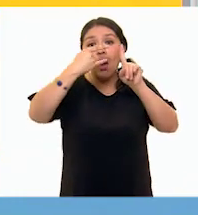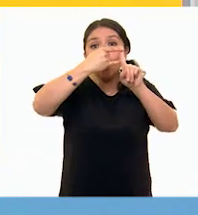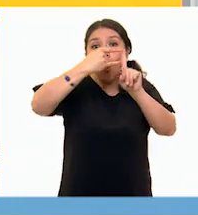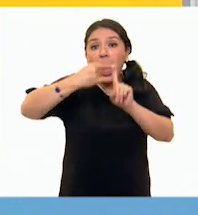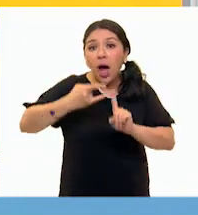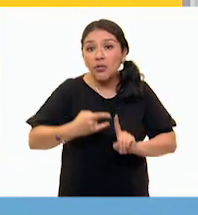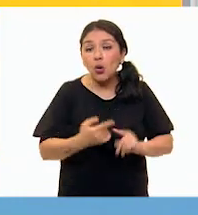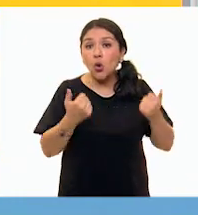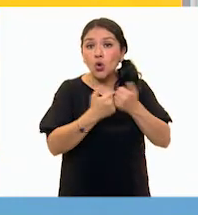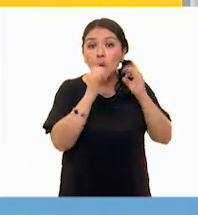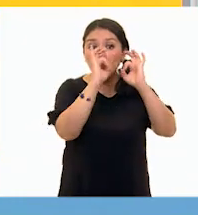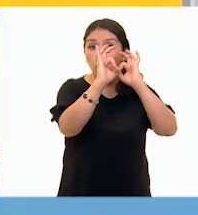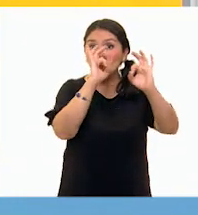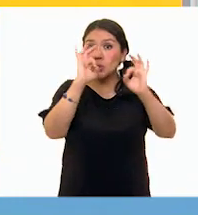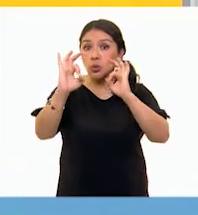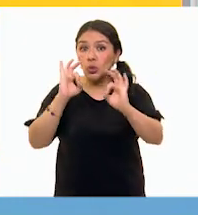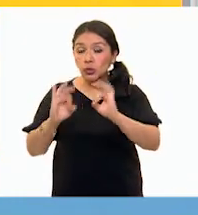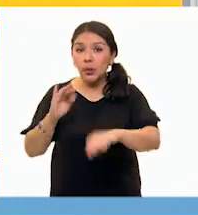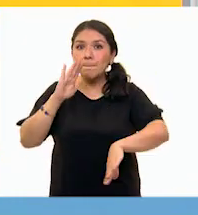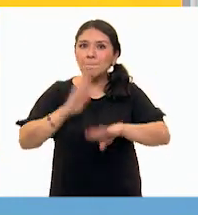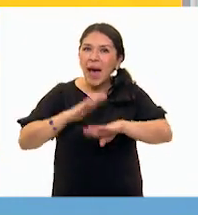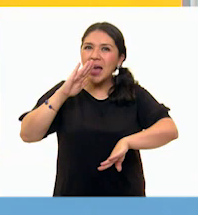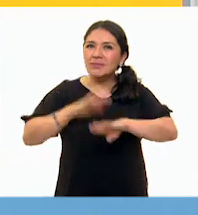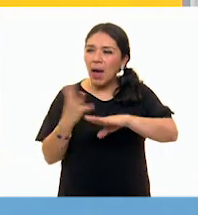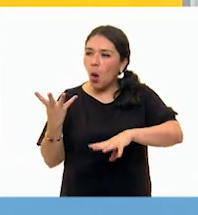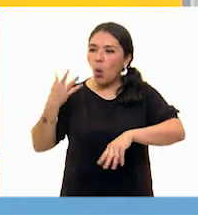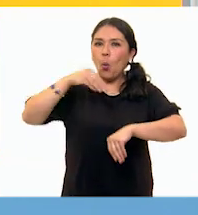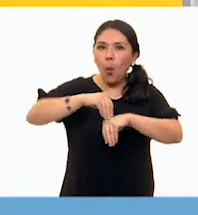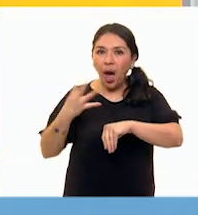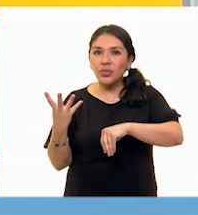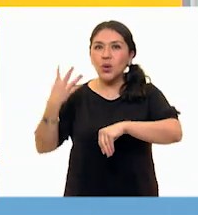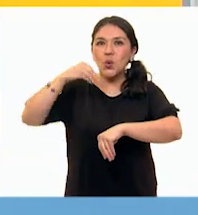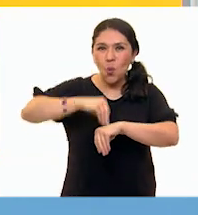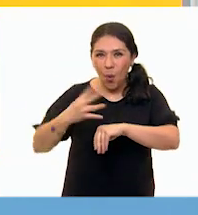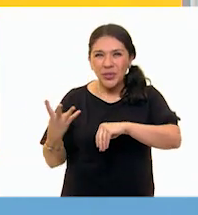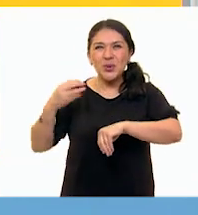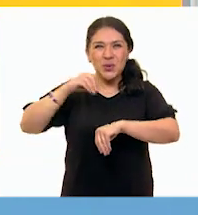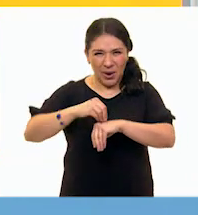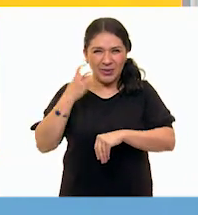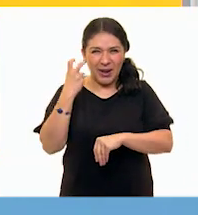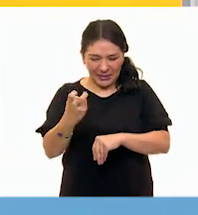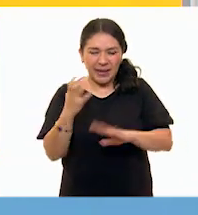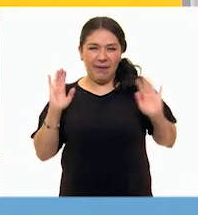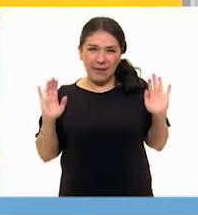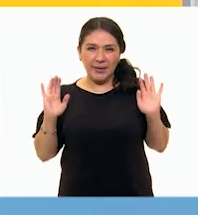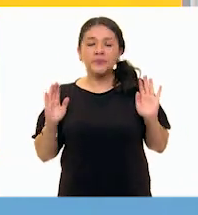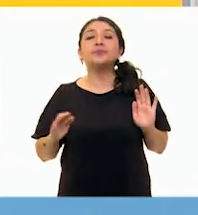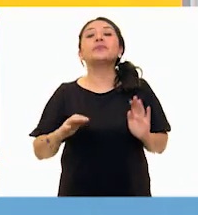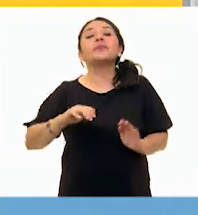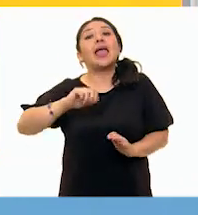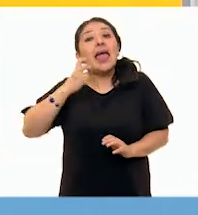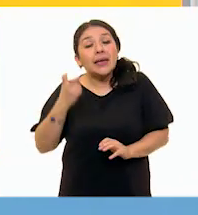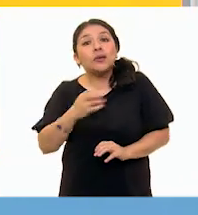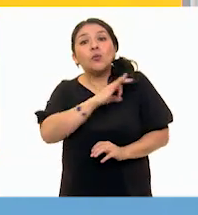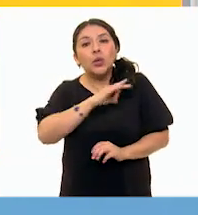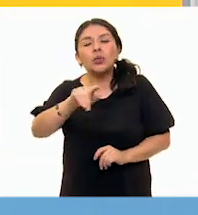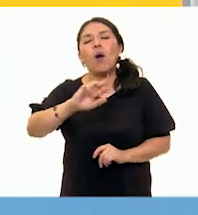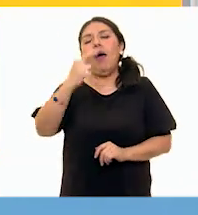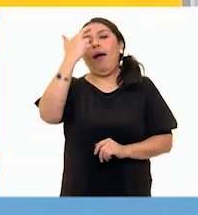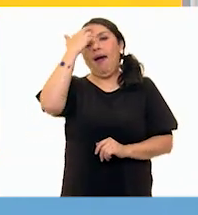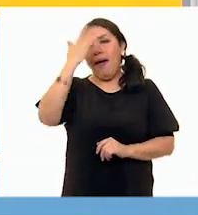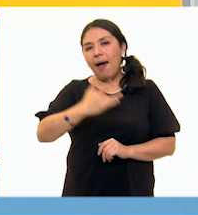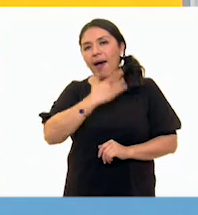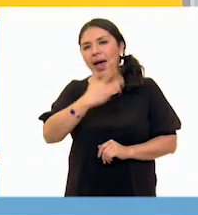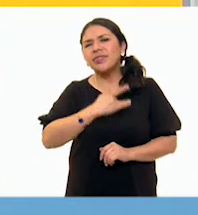están formadas por puntos que van aumentando de 4 en 4 de una figura a otra, lo que nos permite recordar